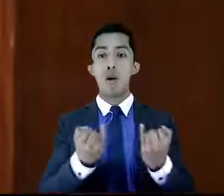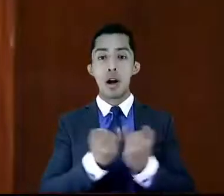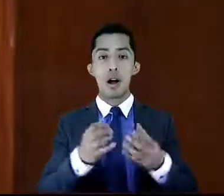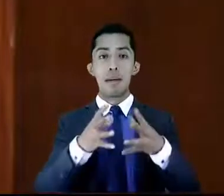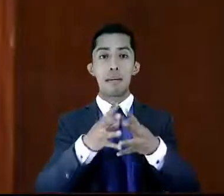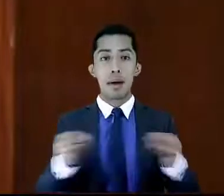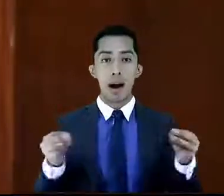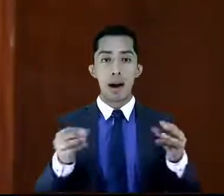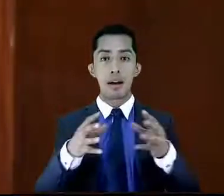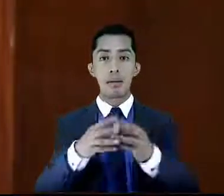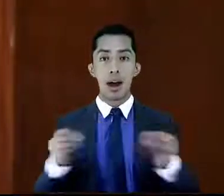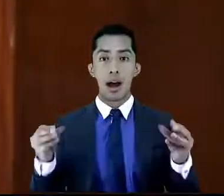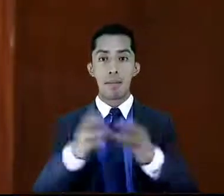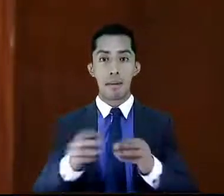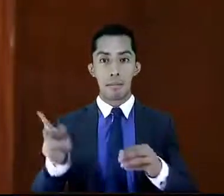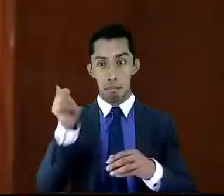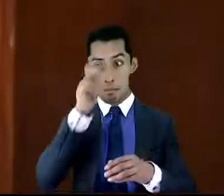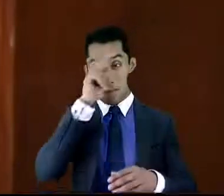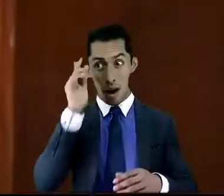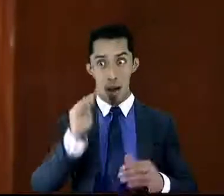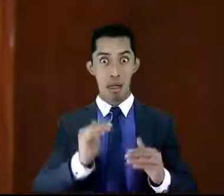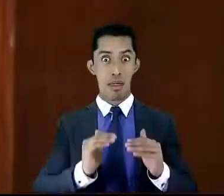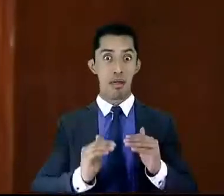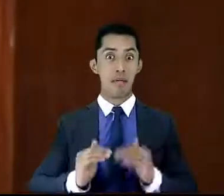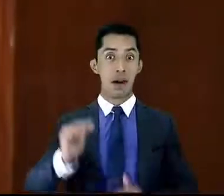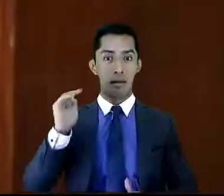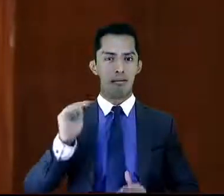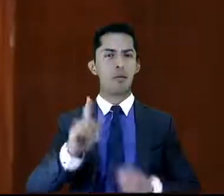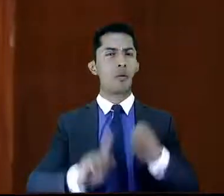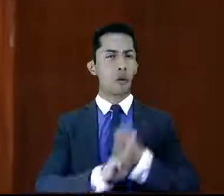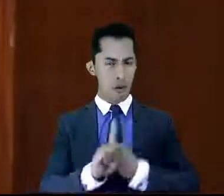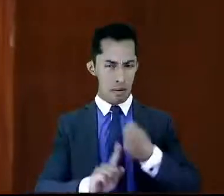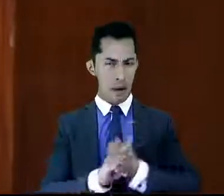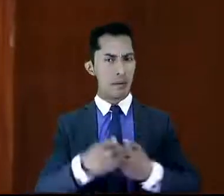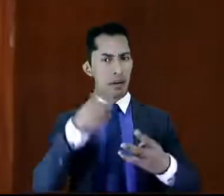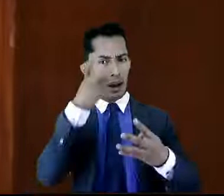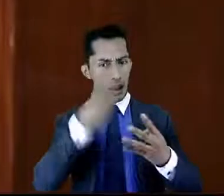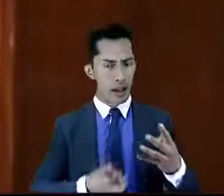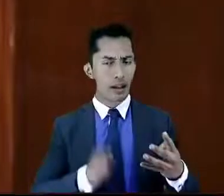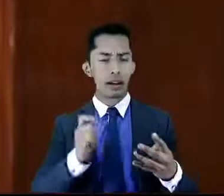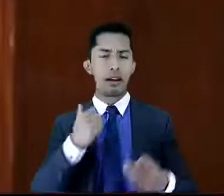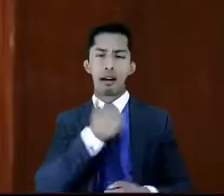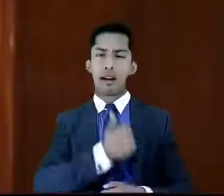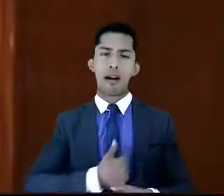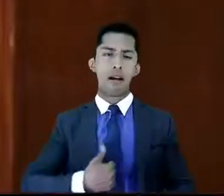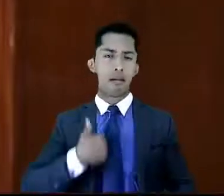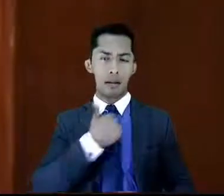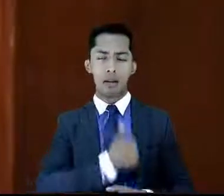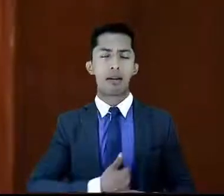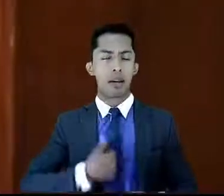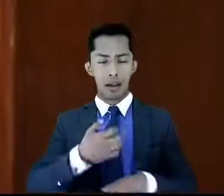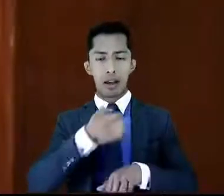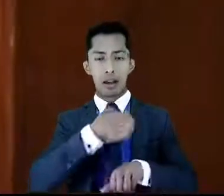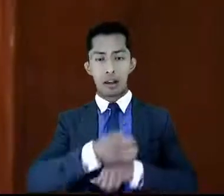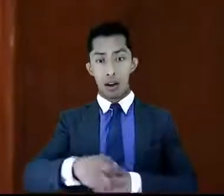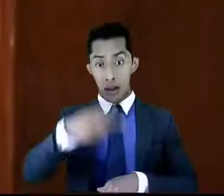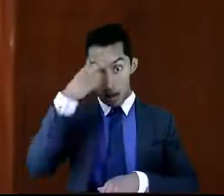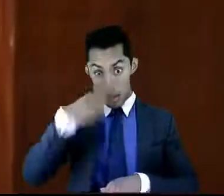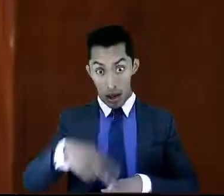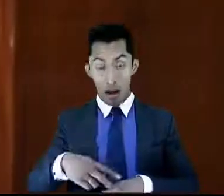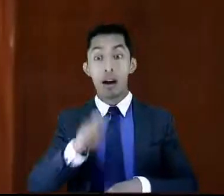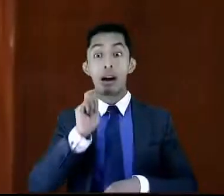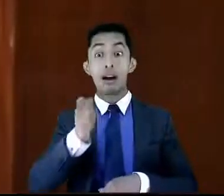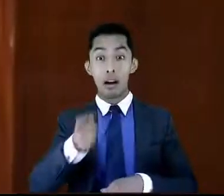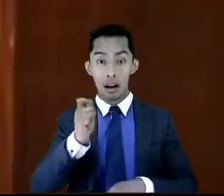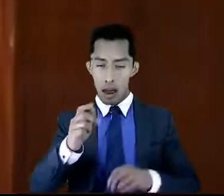aumento. Problemáticas en las que lamentablemente el Estado ocupa en varias de ellas